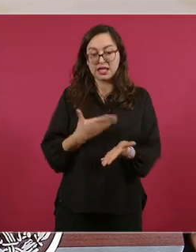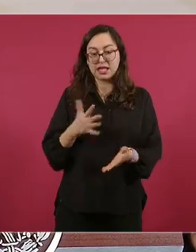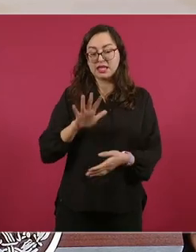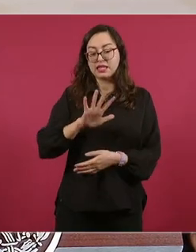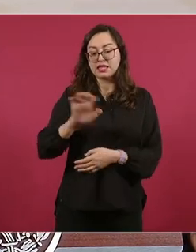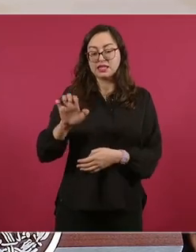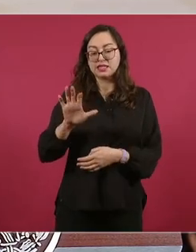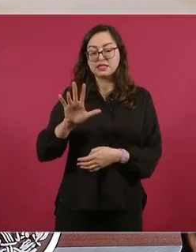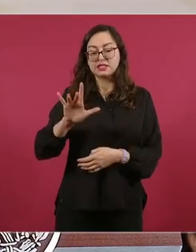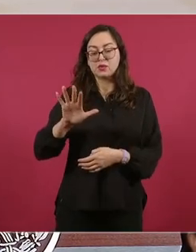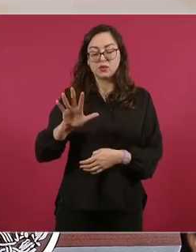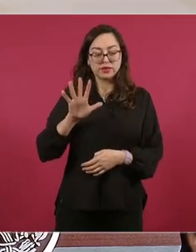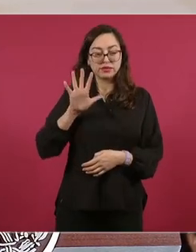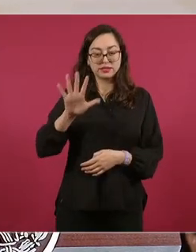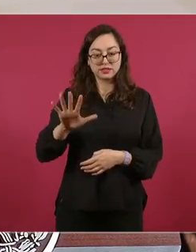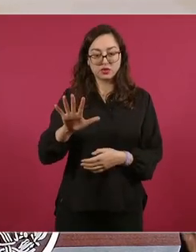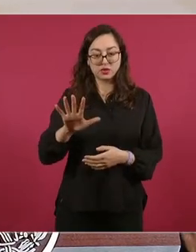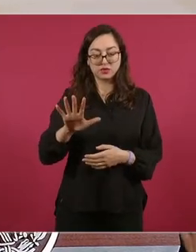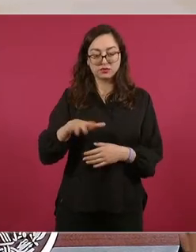555.